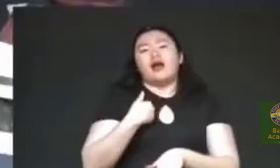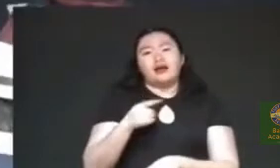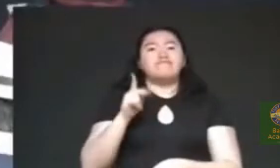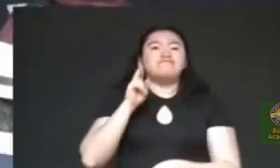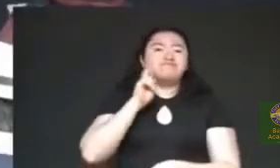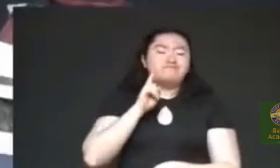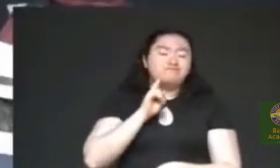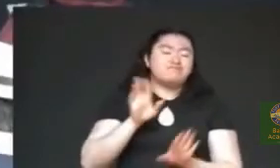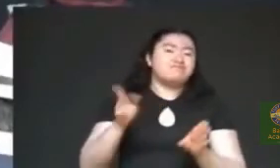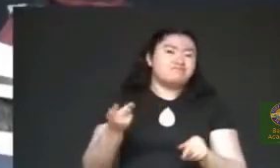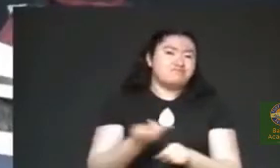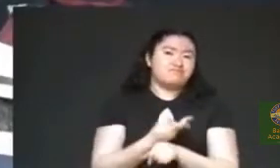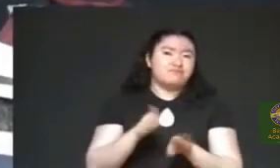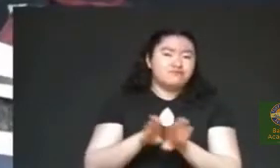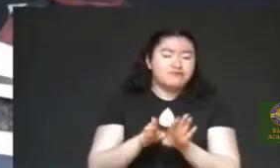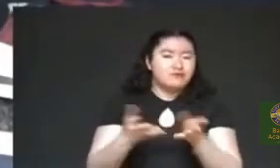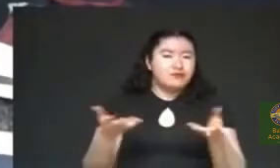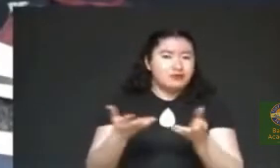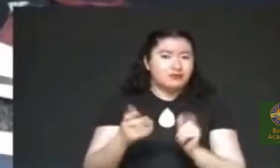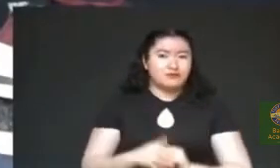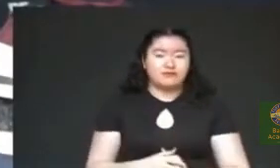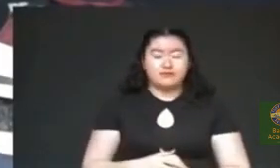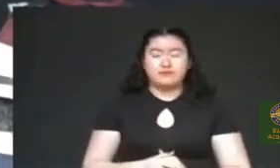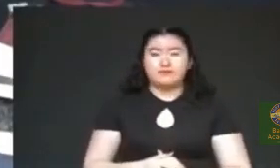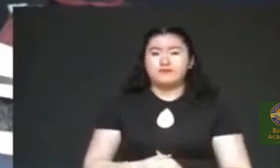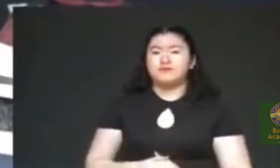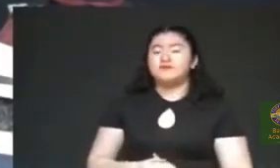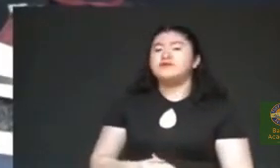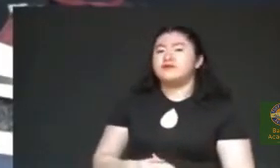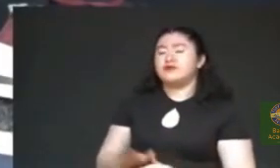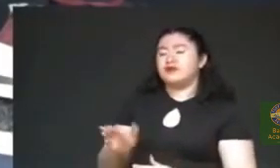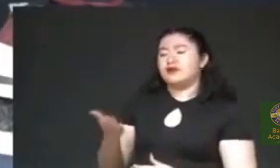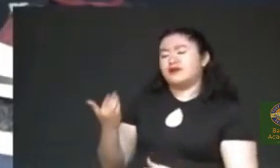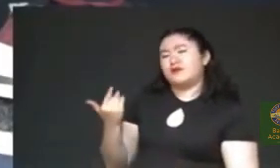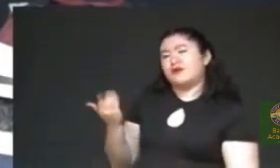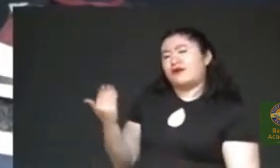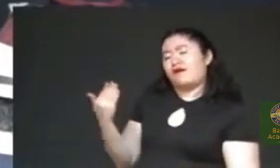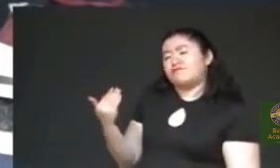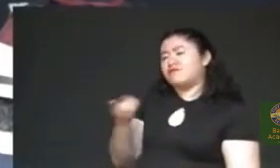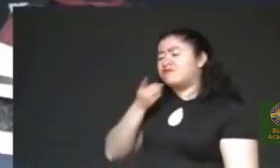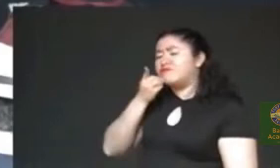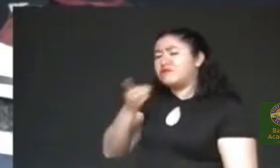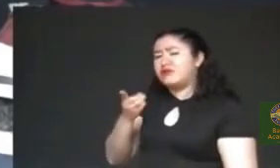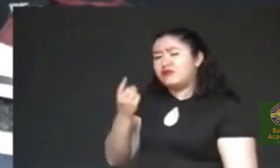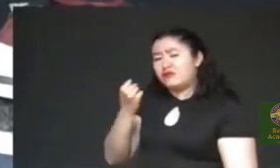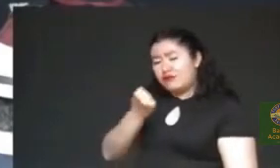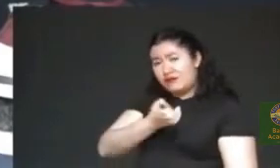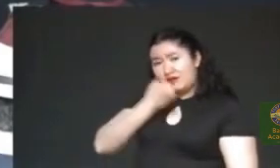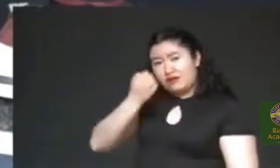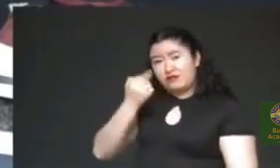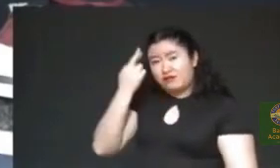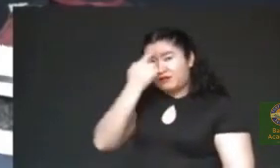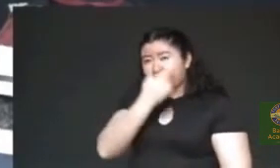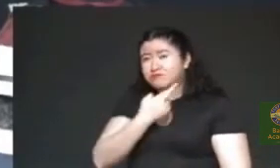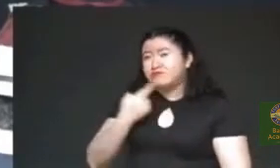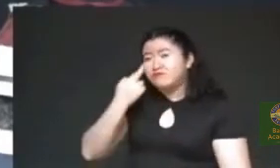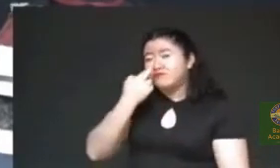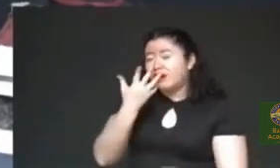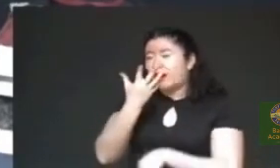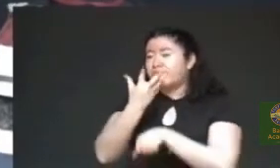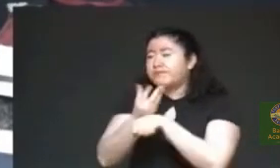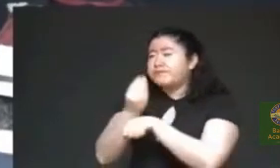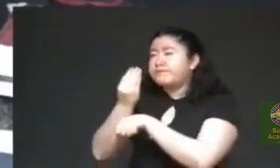rehabilitación de planteles, el otro día comentaba que se iba a hacer una revisión para ver cuáles necesitaban una